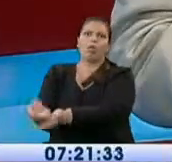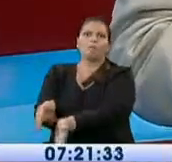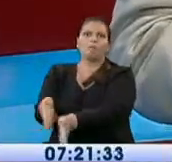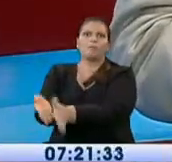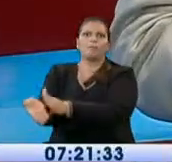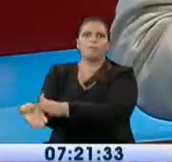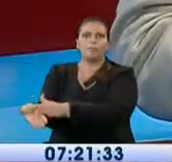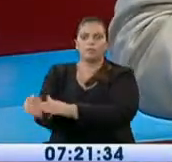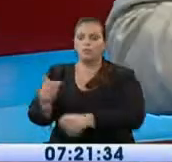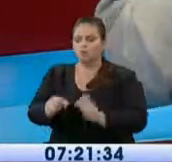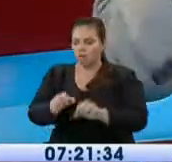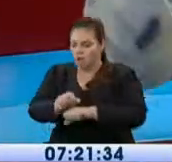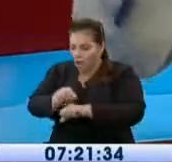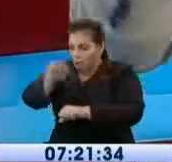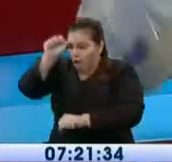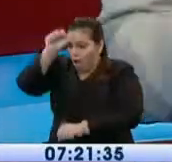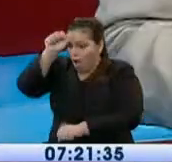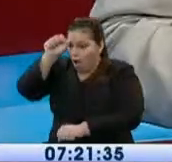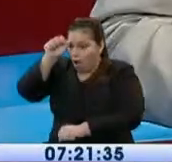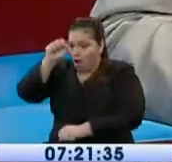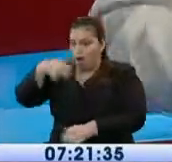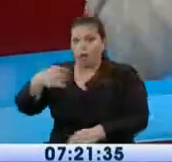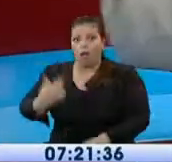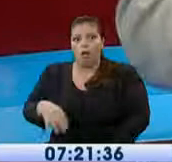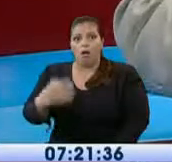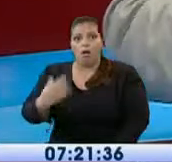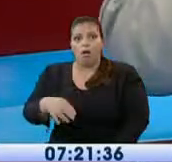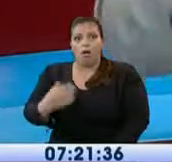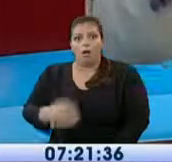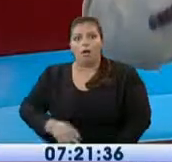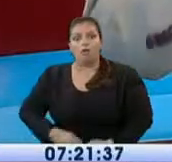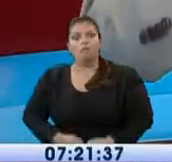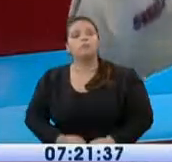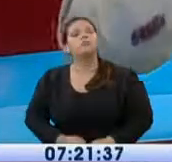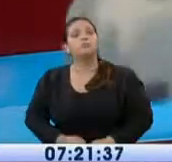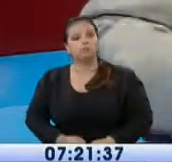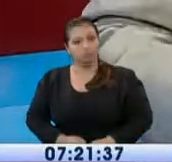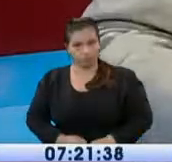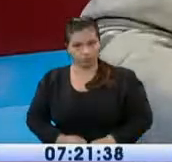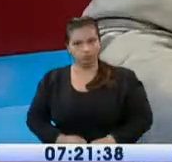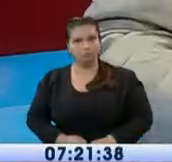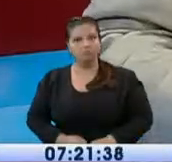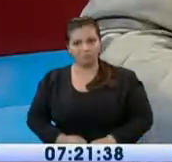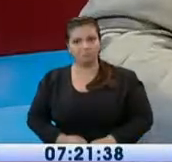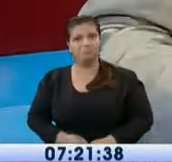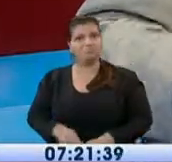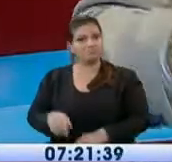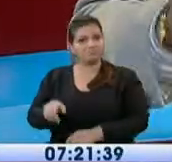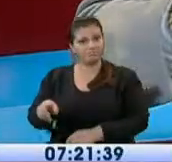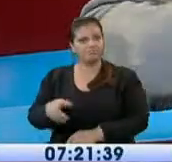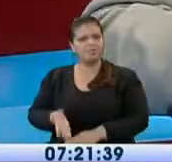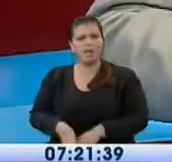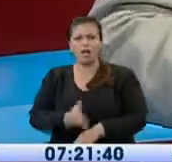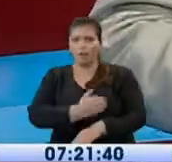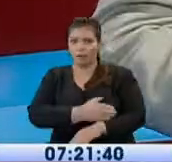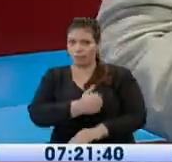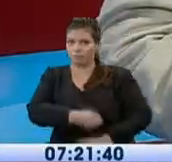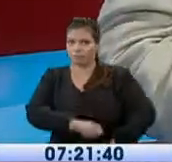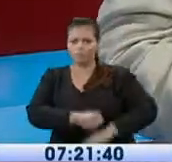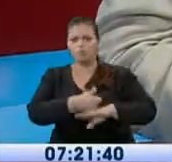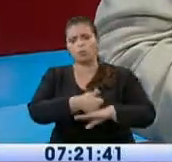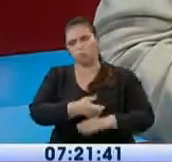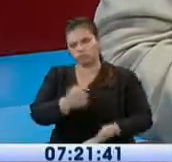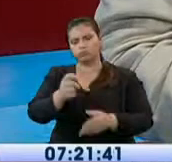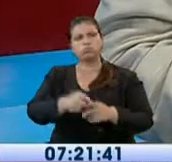autoridades? Oiga, es de admirarse que este centro, entre comillas lo de centro también, no tenía permiso